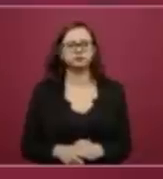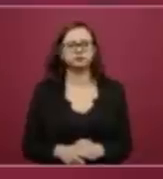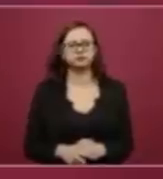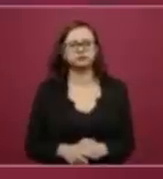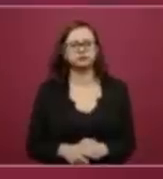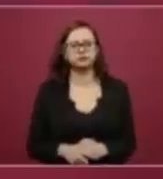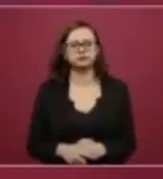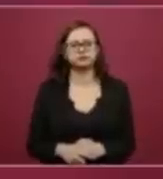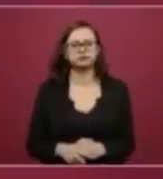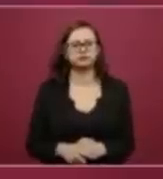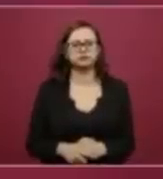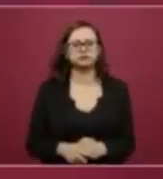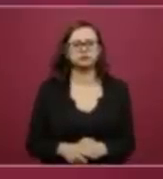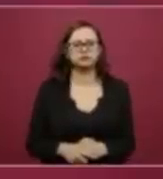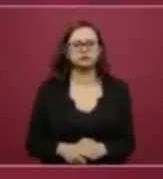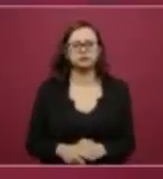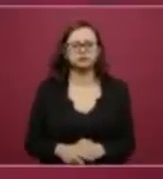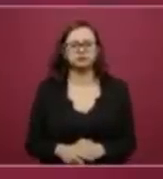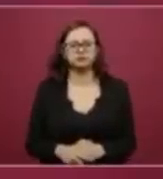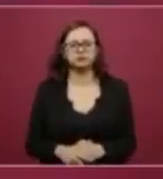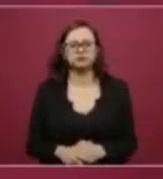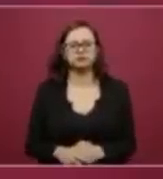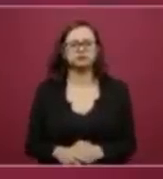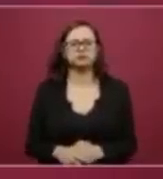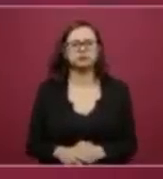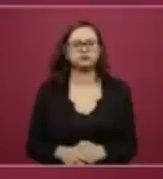formó parte importante